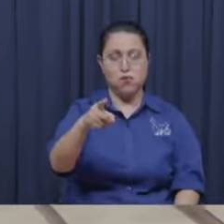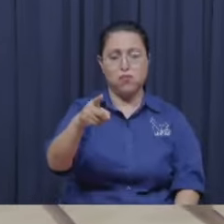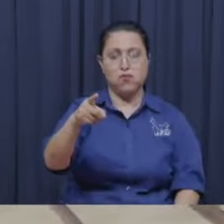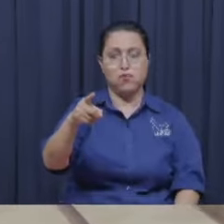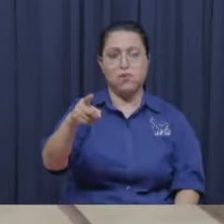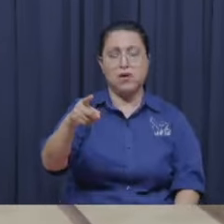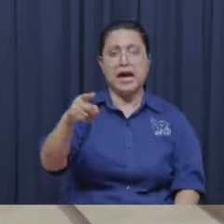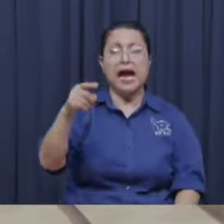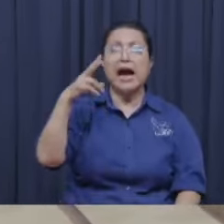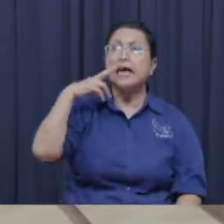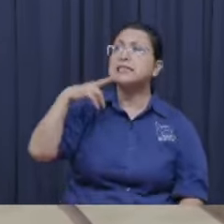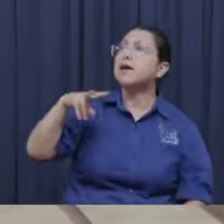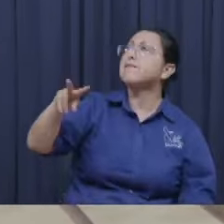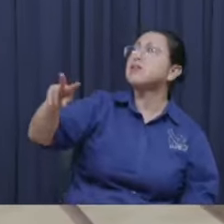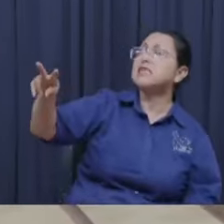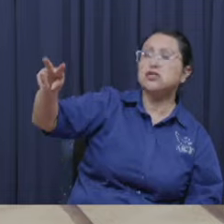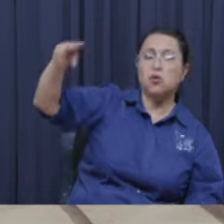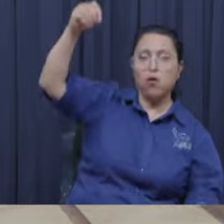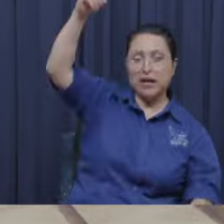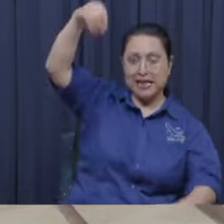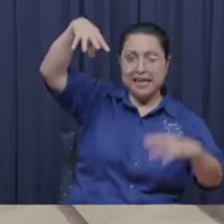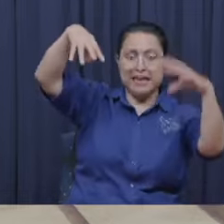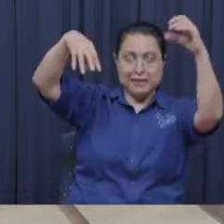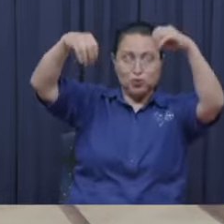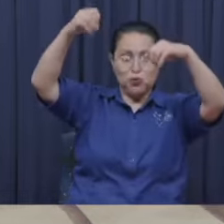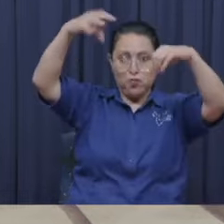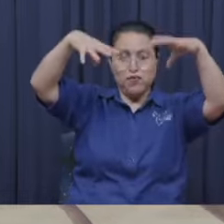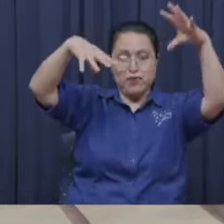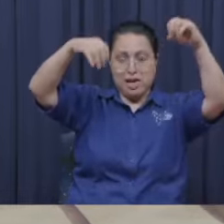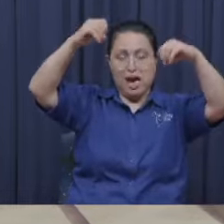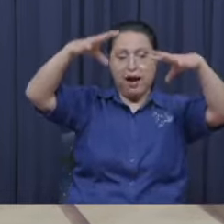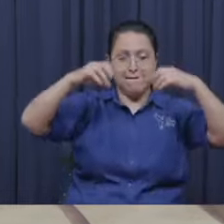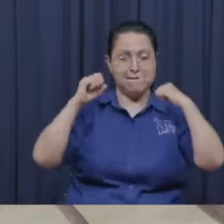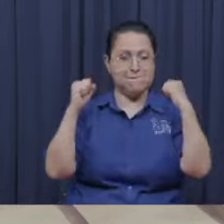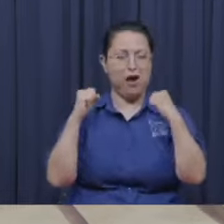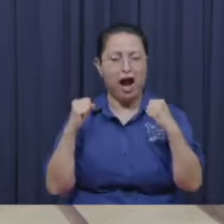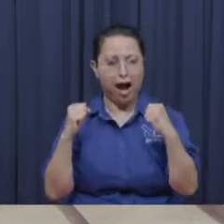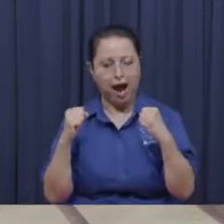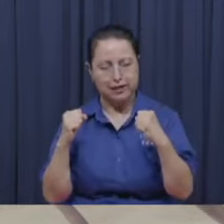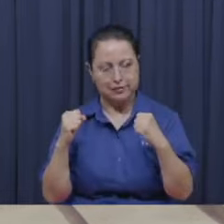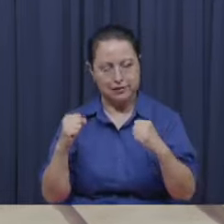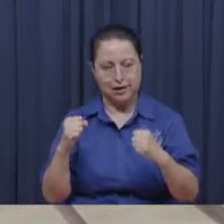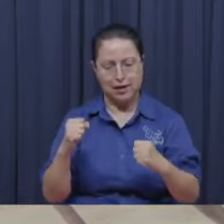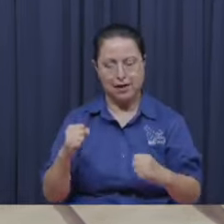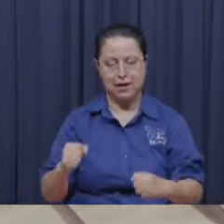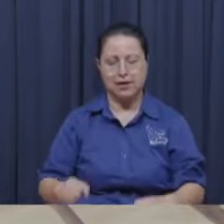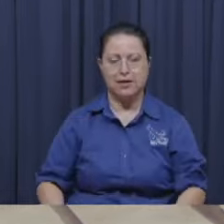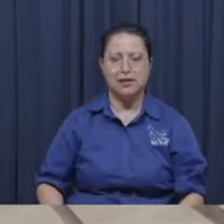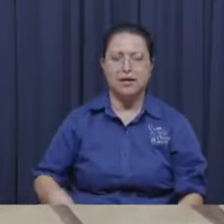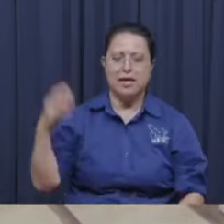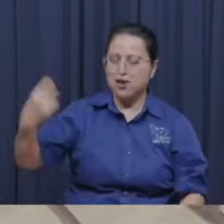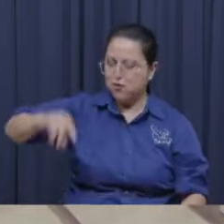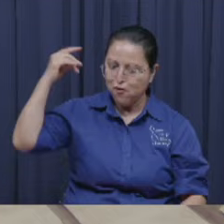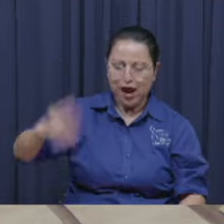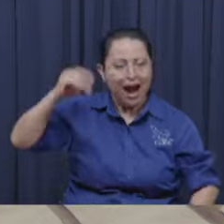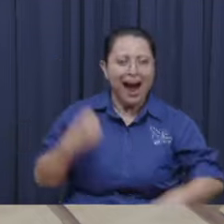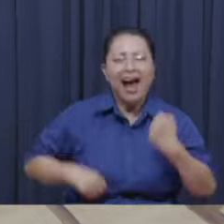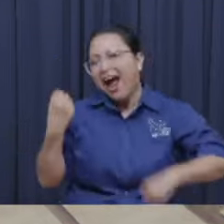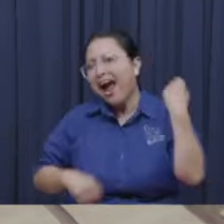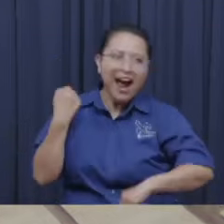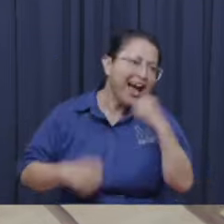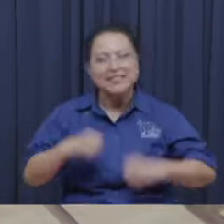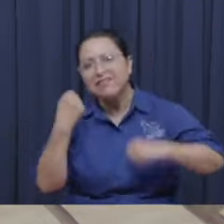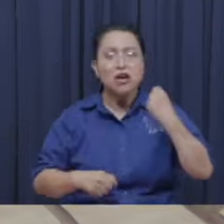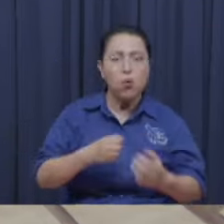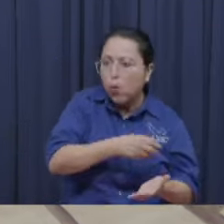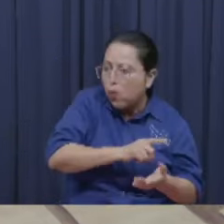sabe que está condenado a mojarse bien, ¿verdad? Pero si está lejos de la puerta, de la entrada de la